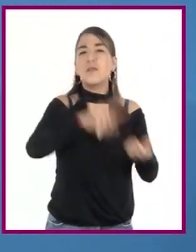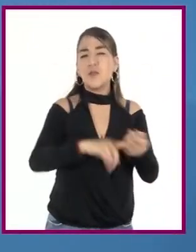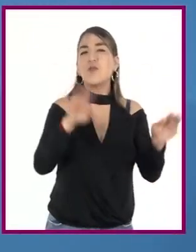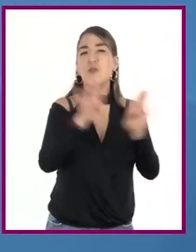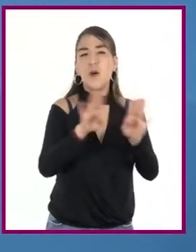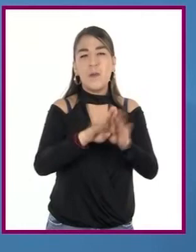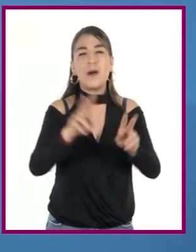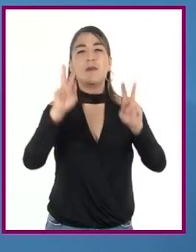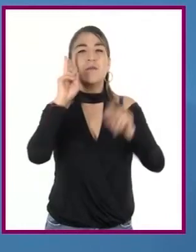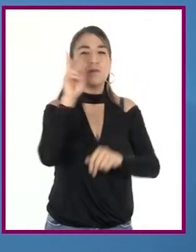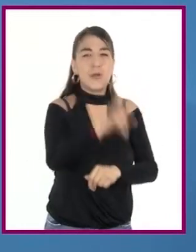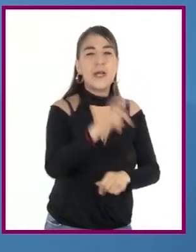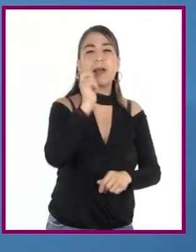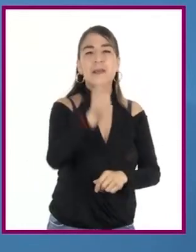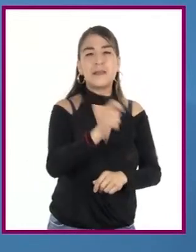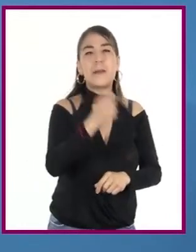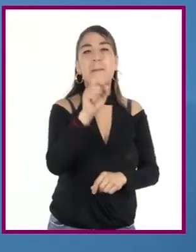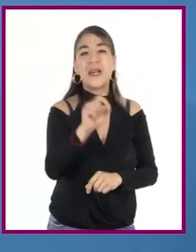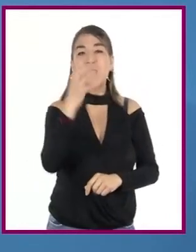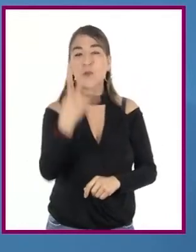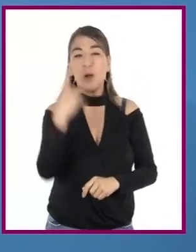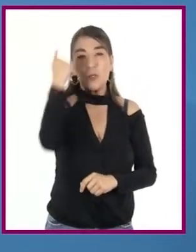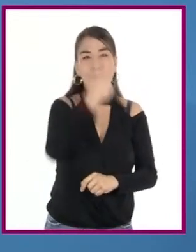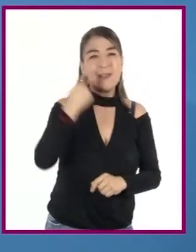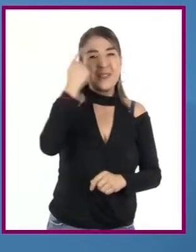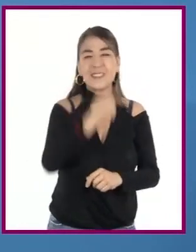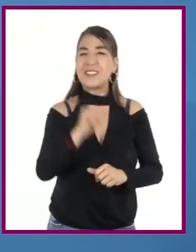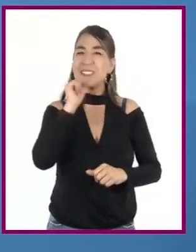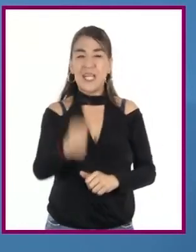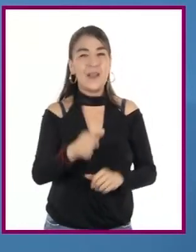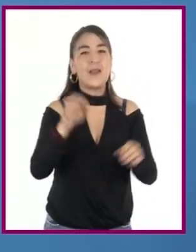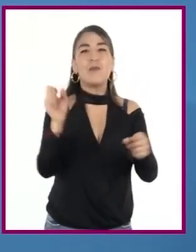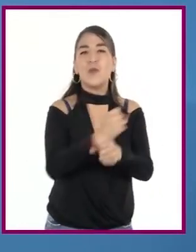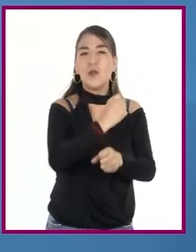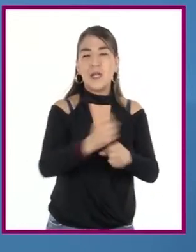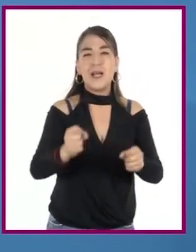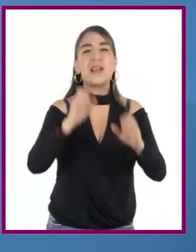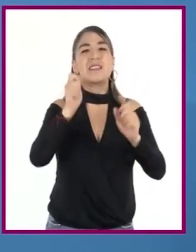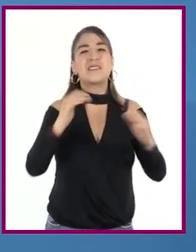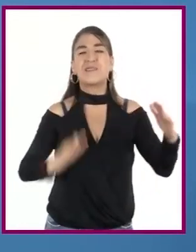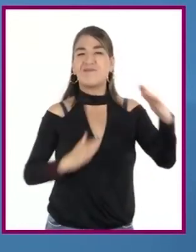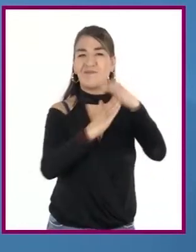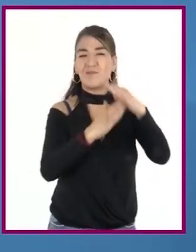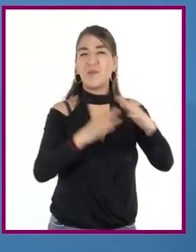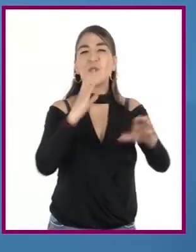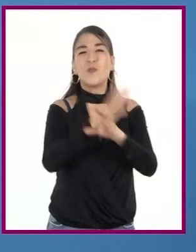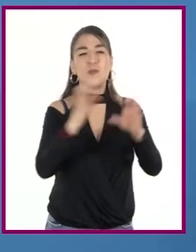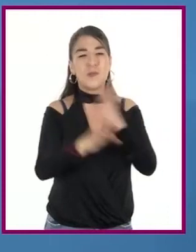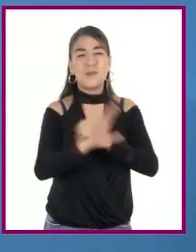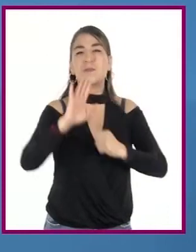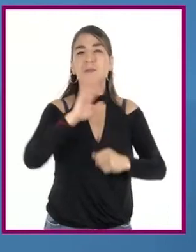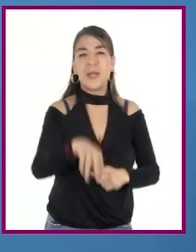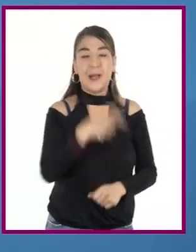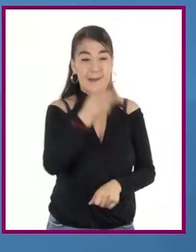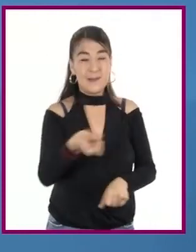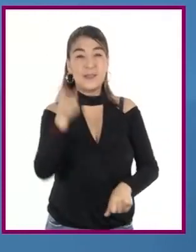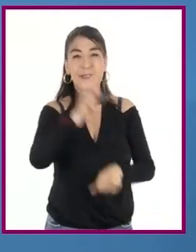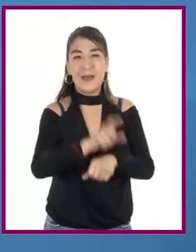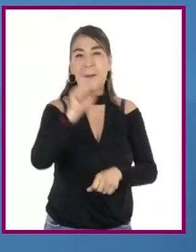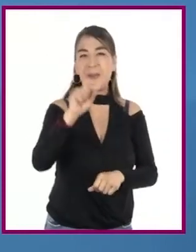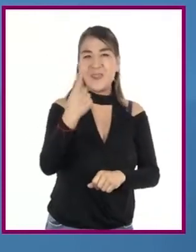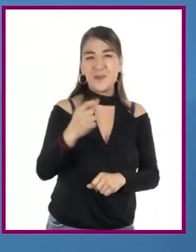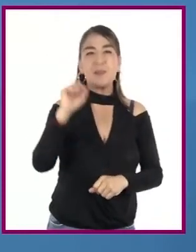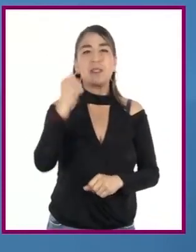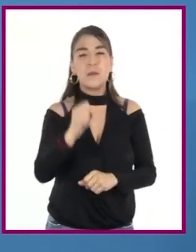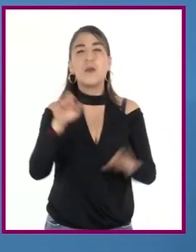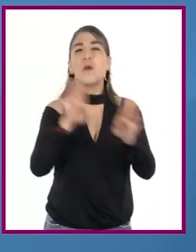de la observación de 24 horas de no violencia y alto al fuego. Ese día se invita a